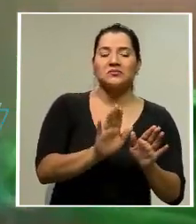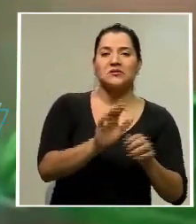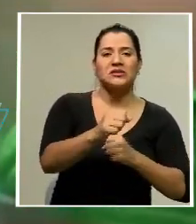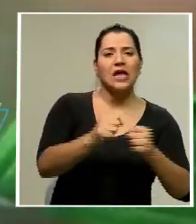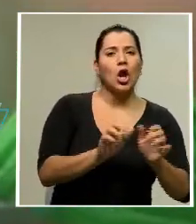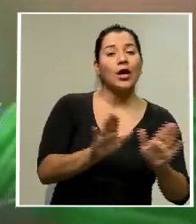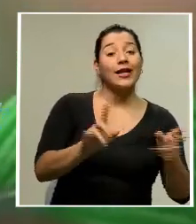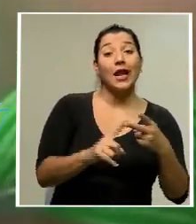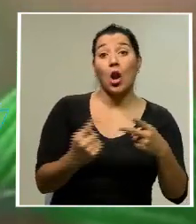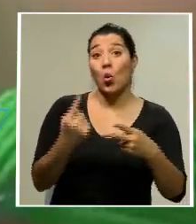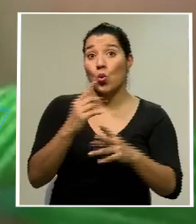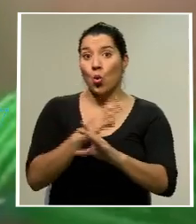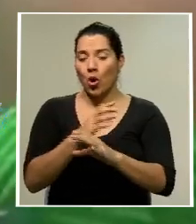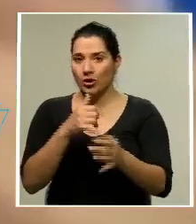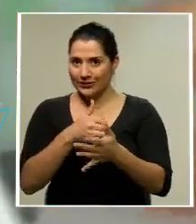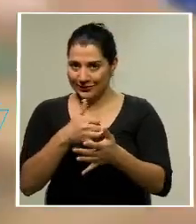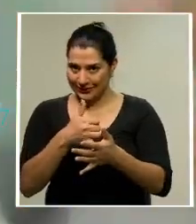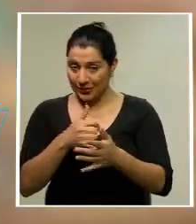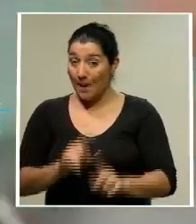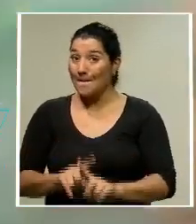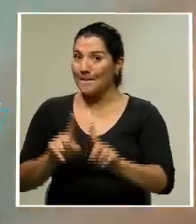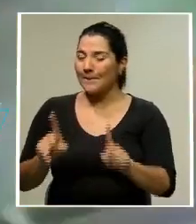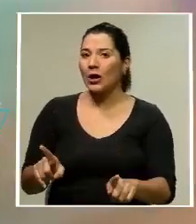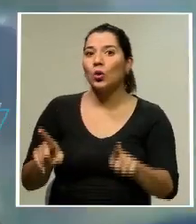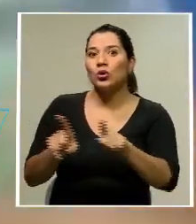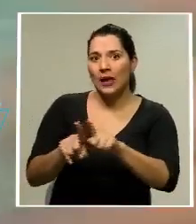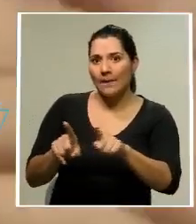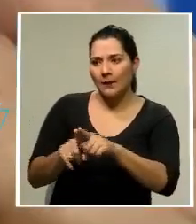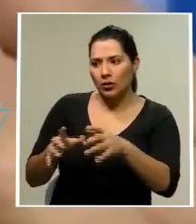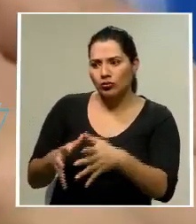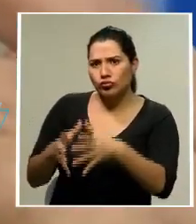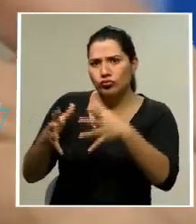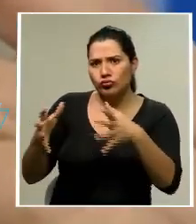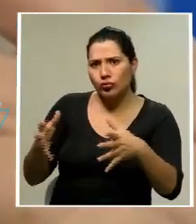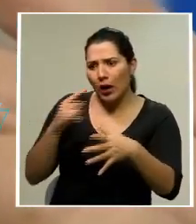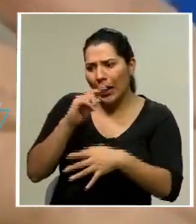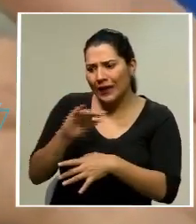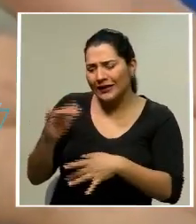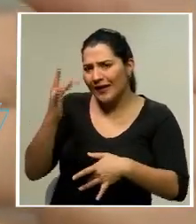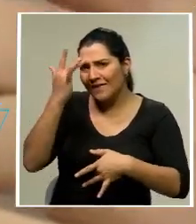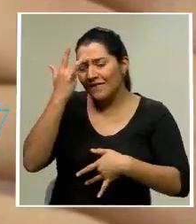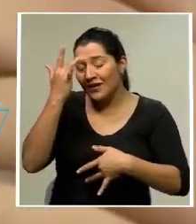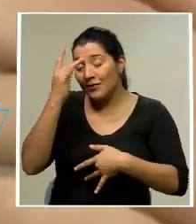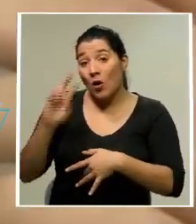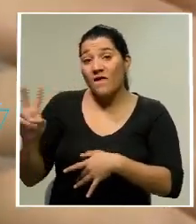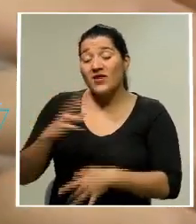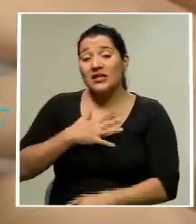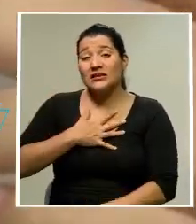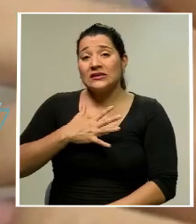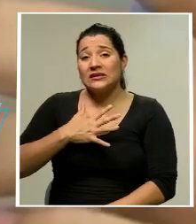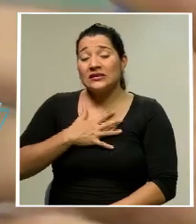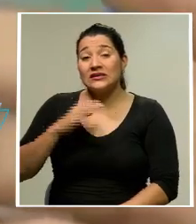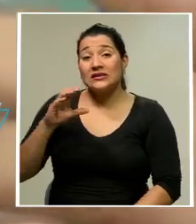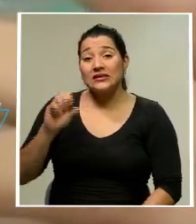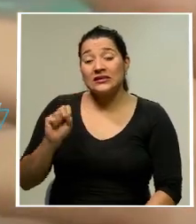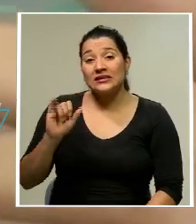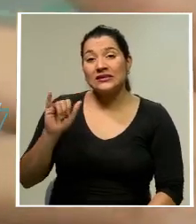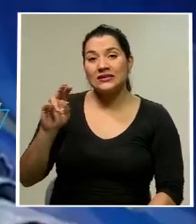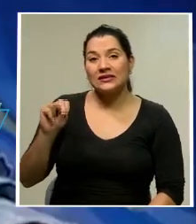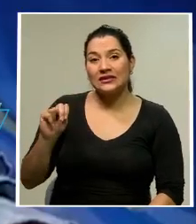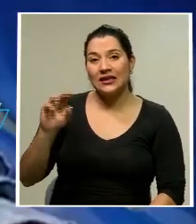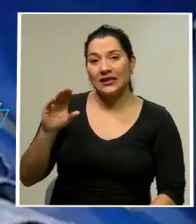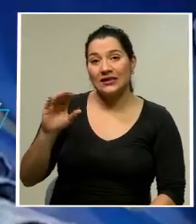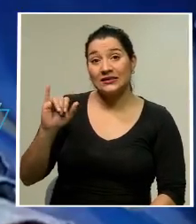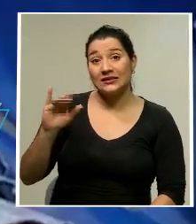cuidados intensivos. La alerta se da también debido al incremento de casos por el virus respiratorio sincicial. Al día de hoy hay 9